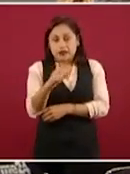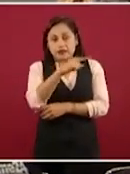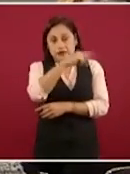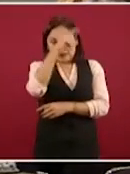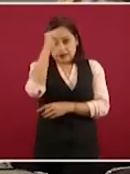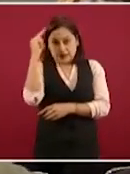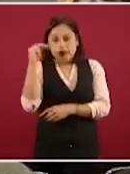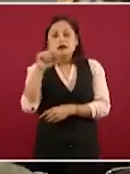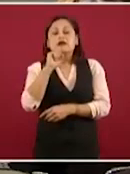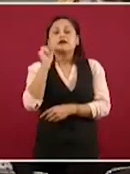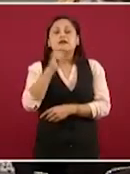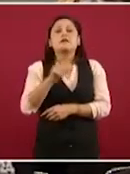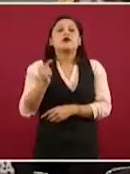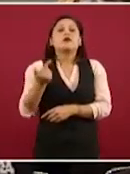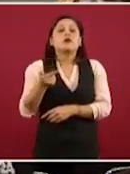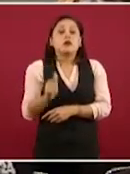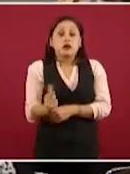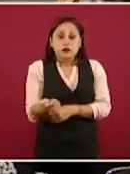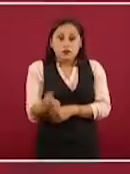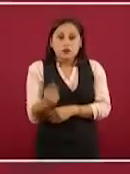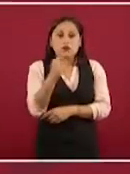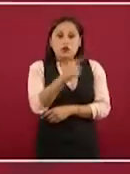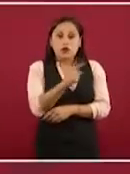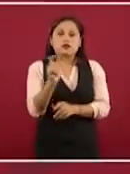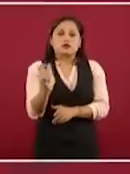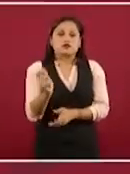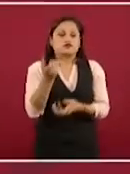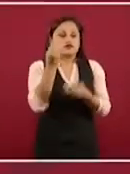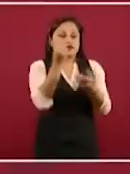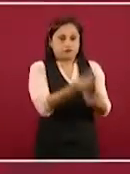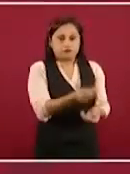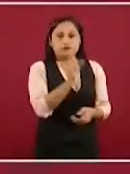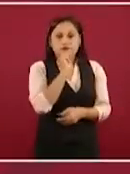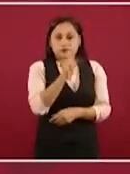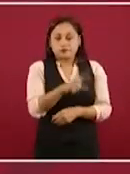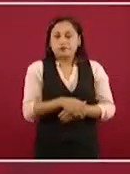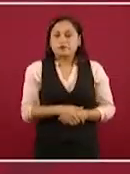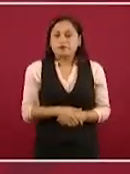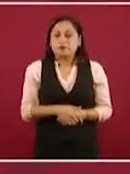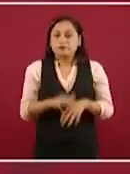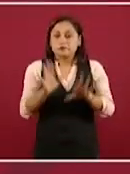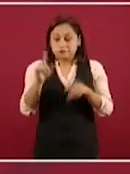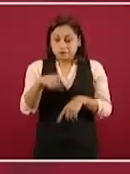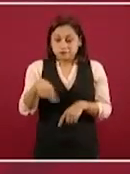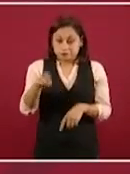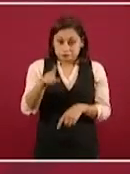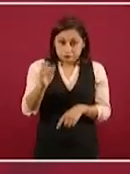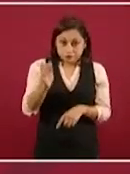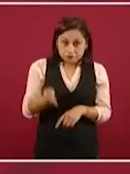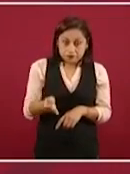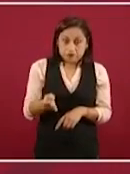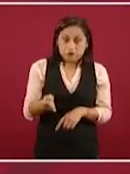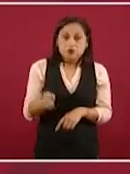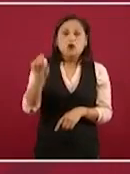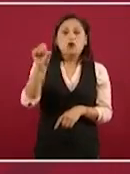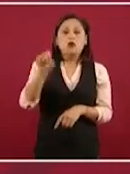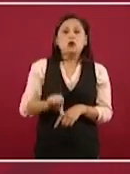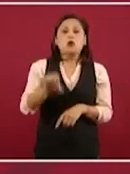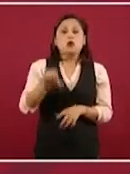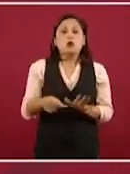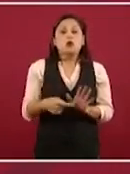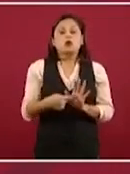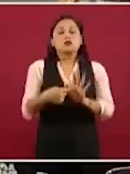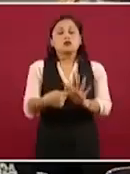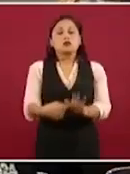Guanajuato. En el estado de Guanajuato también vamos a destinar unos recursos. Si así ustedes lo permiten, Hoy nada más presentamos joyas